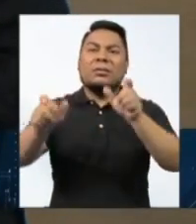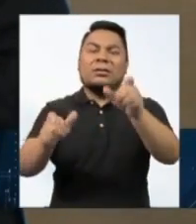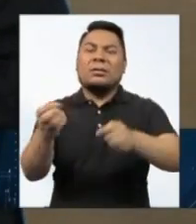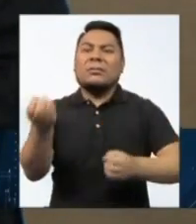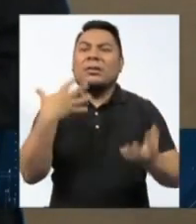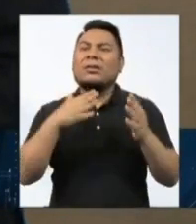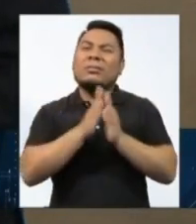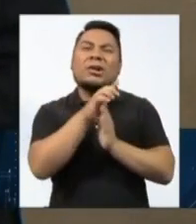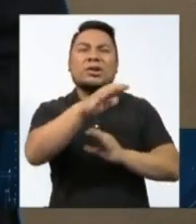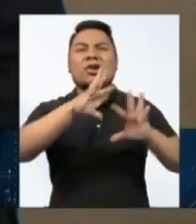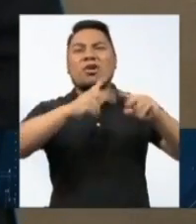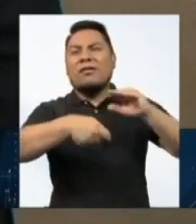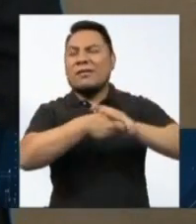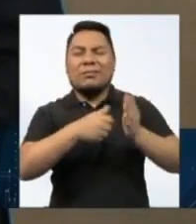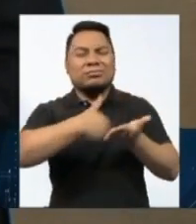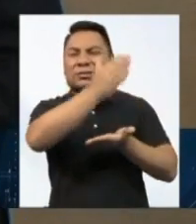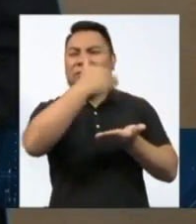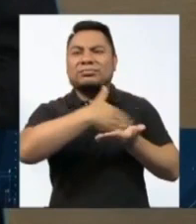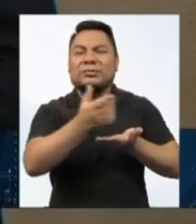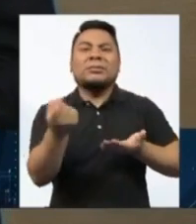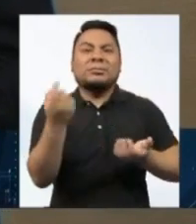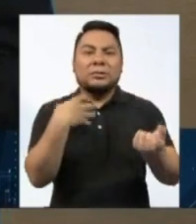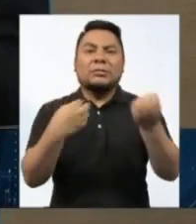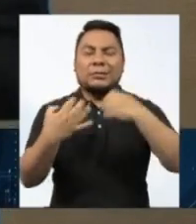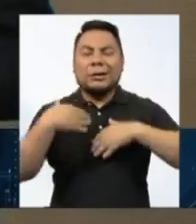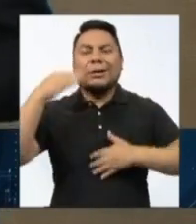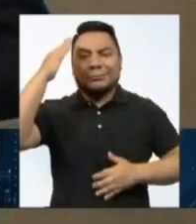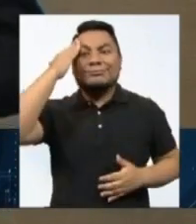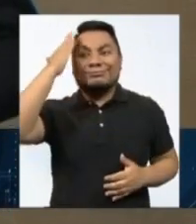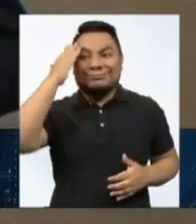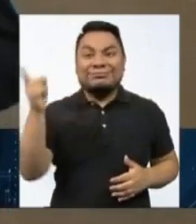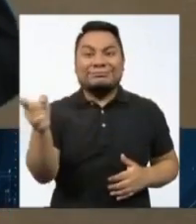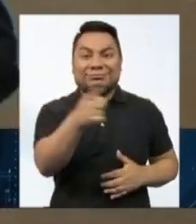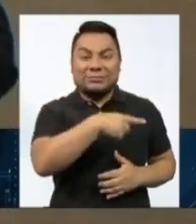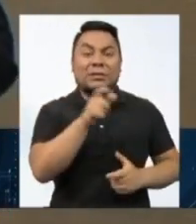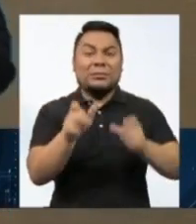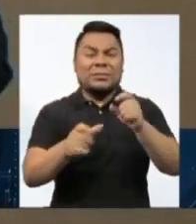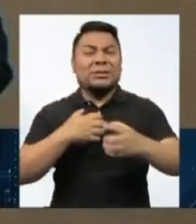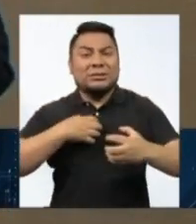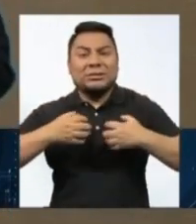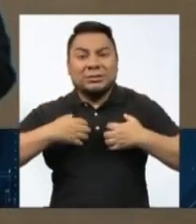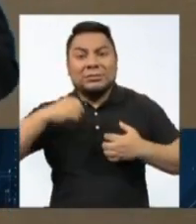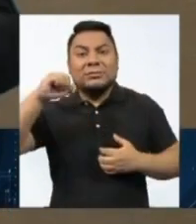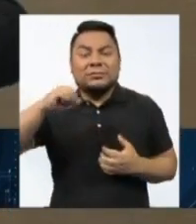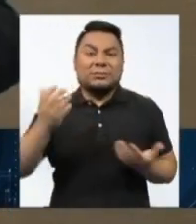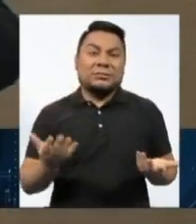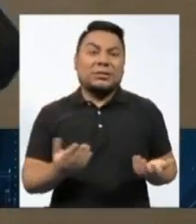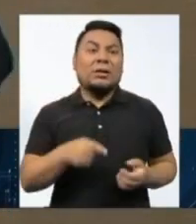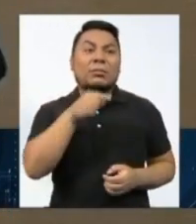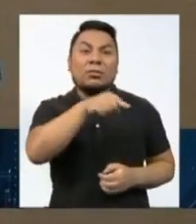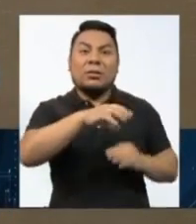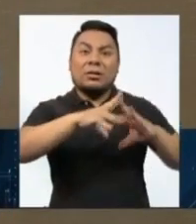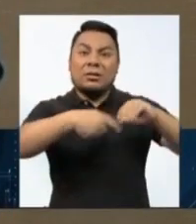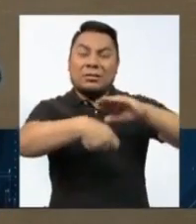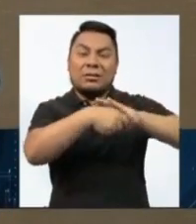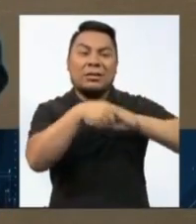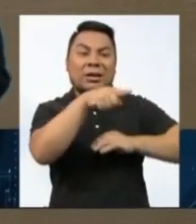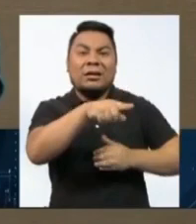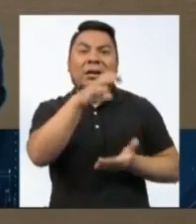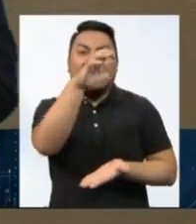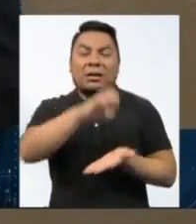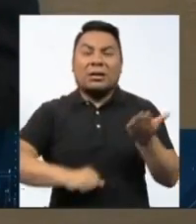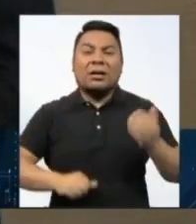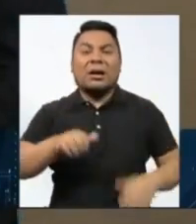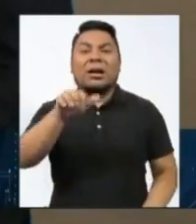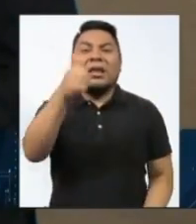primero hay que combatir la corrupción. Porque la corrupción no solamente nos quita más de 10.000 millones de soles